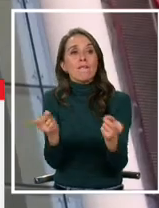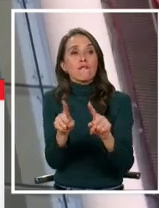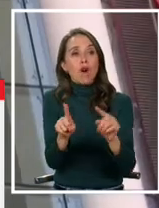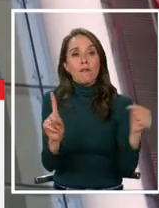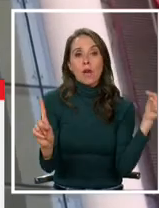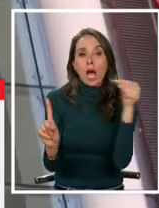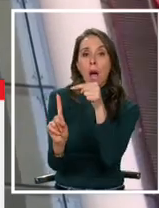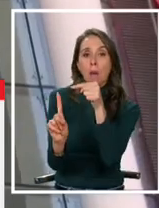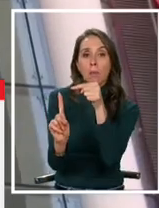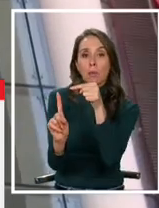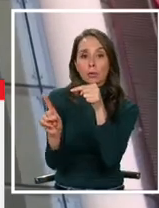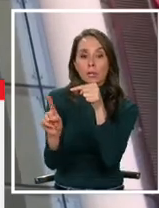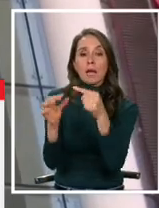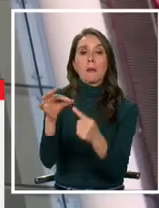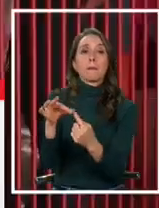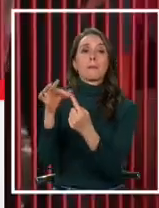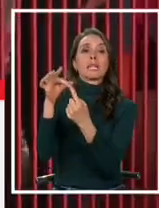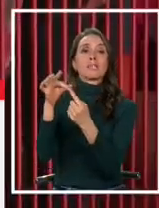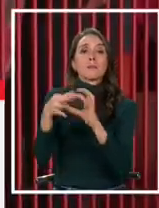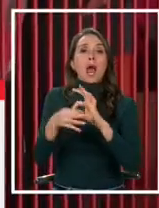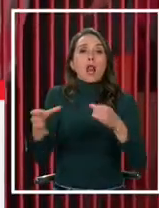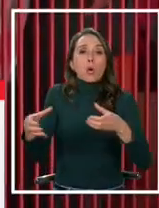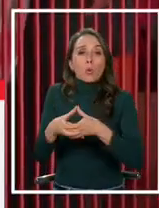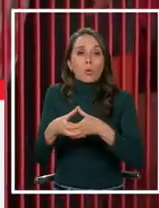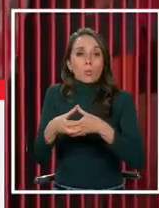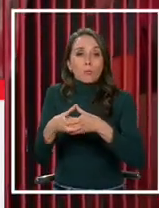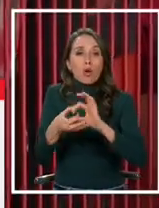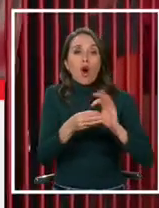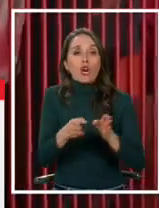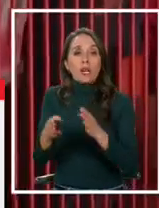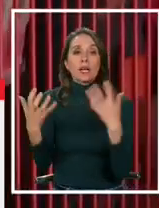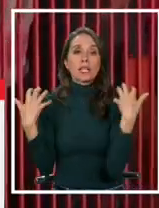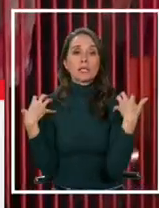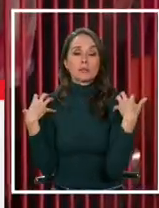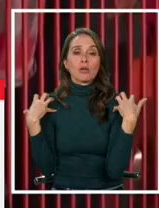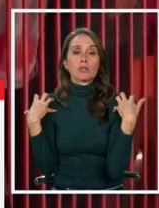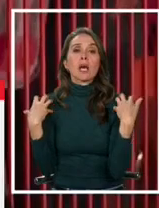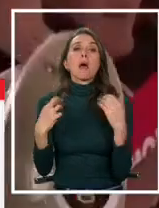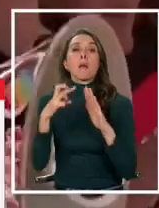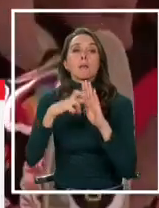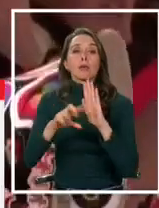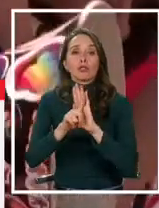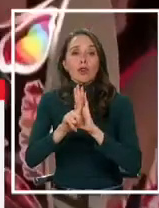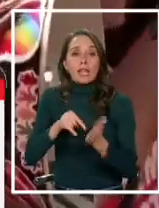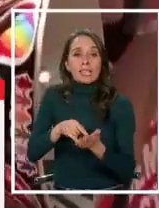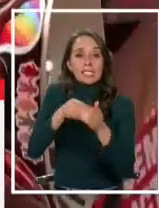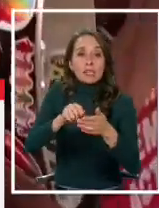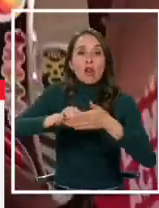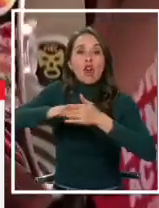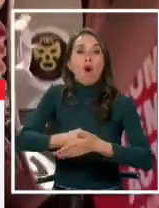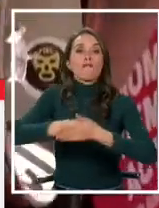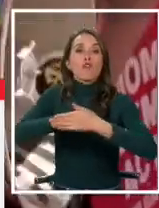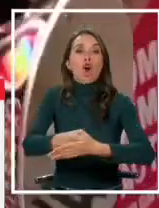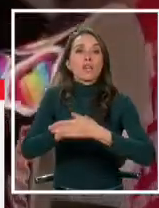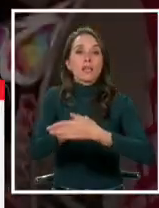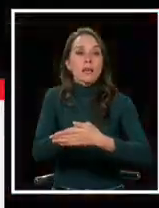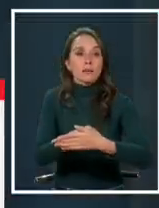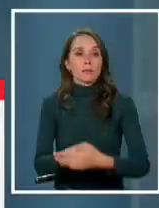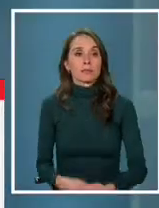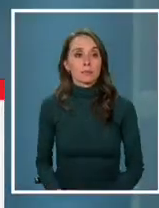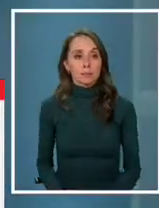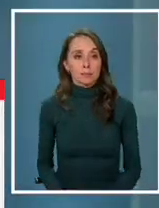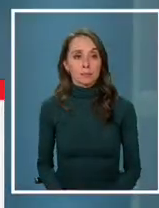ser apuntada como una de las principales organizaciones responsables de bloquear cualquier iniciativa sobre este